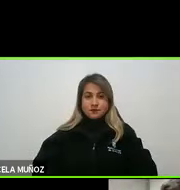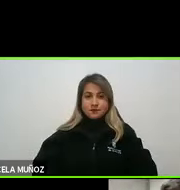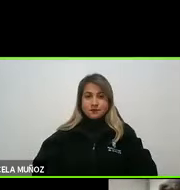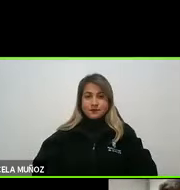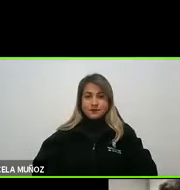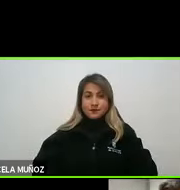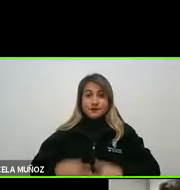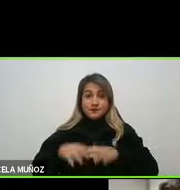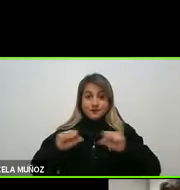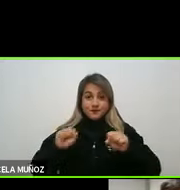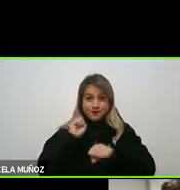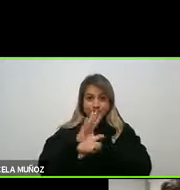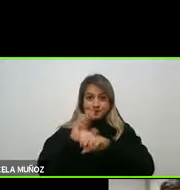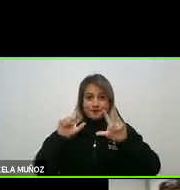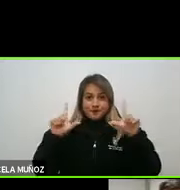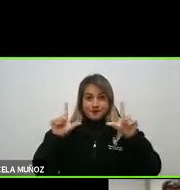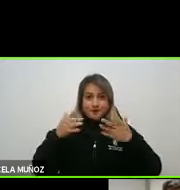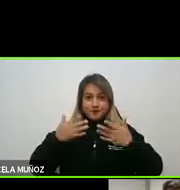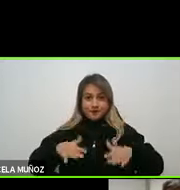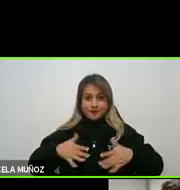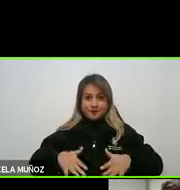Estamos transmitiendo.